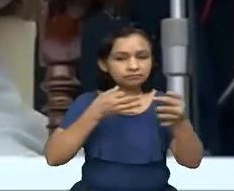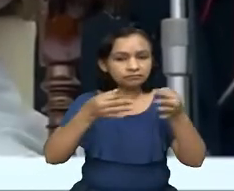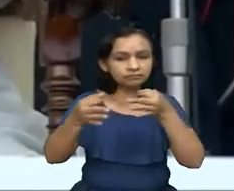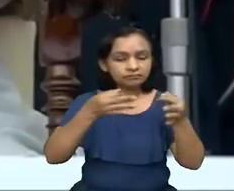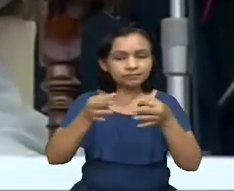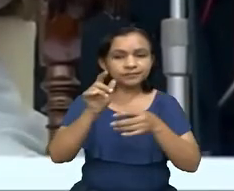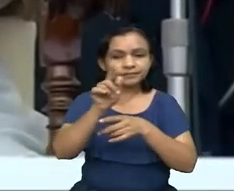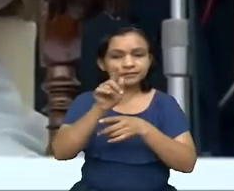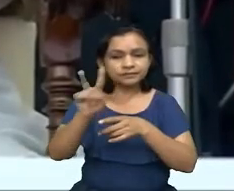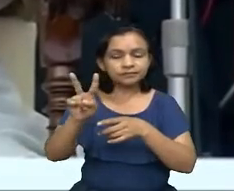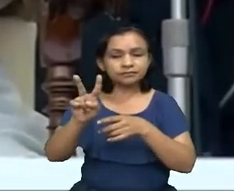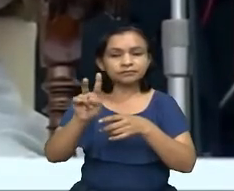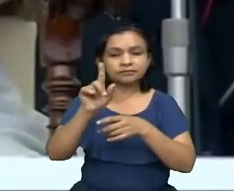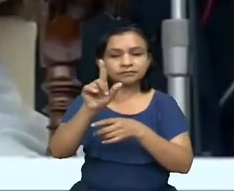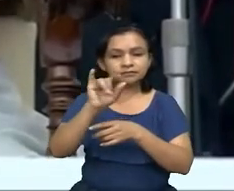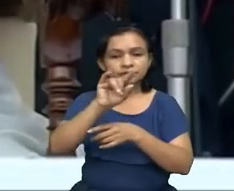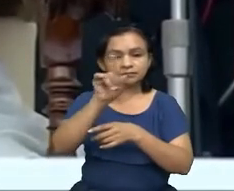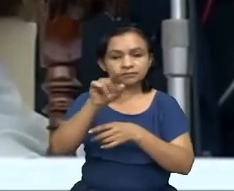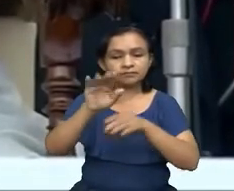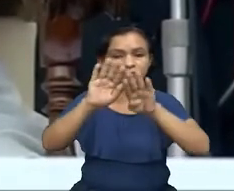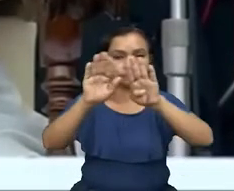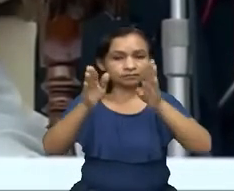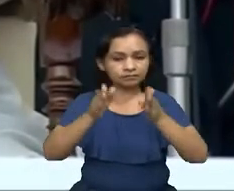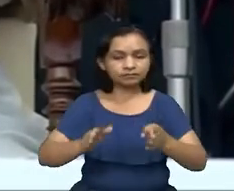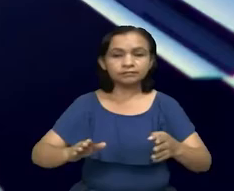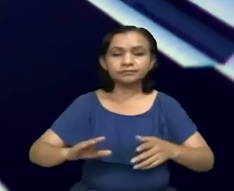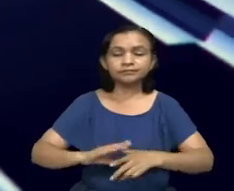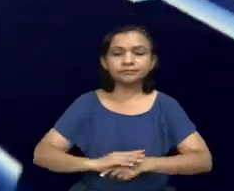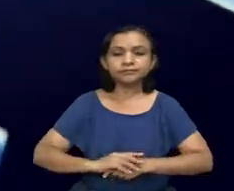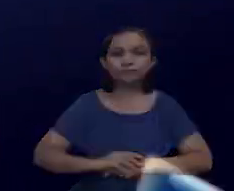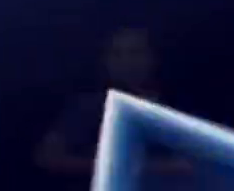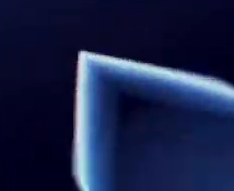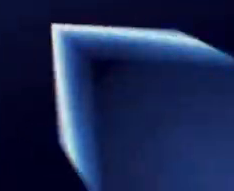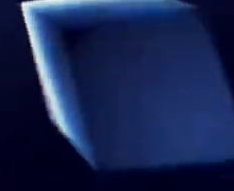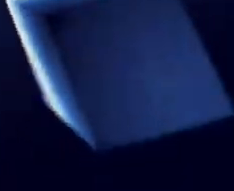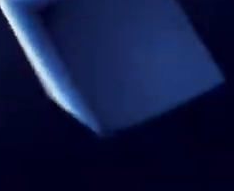el canal parlamentario informó Liz Escoto.